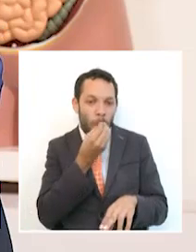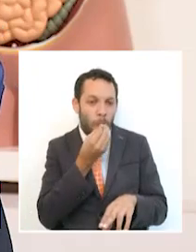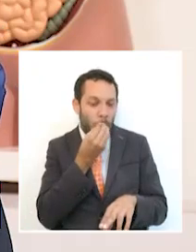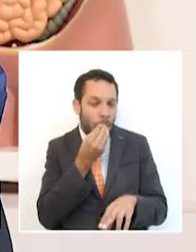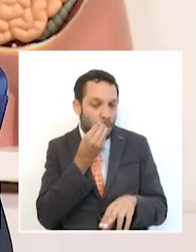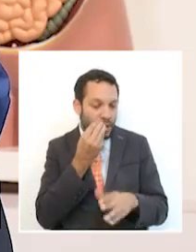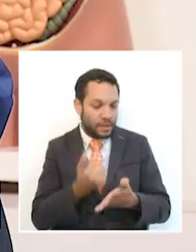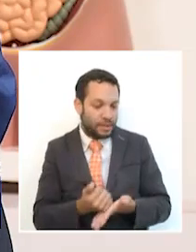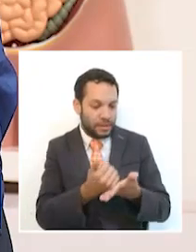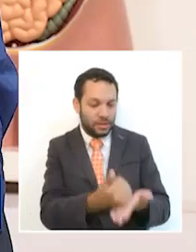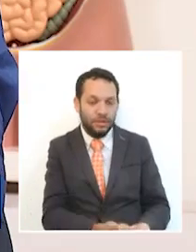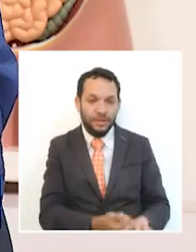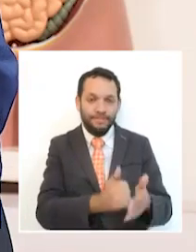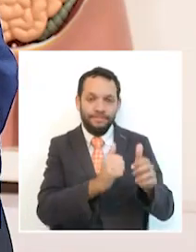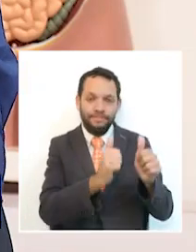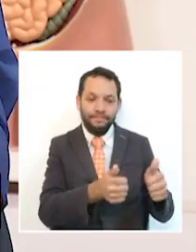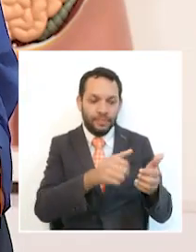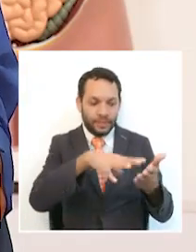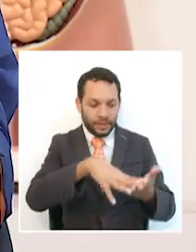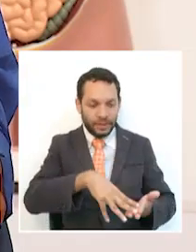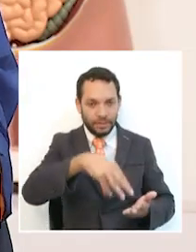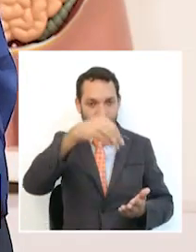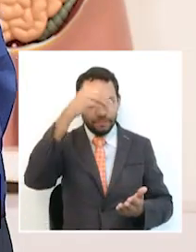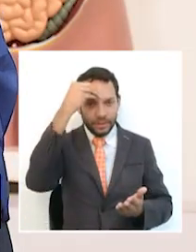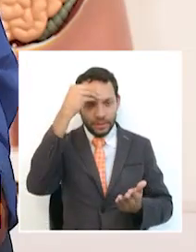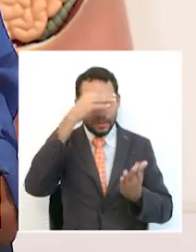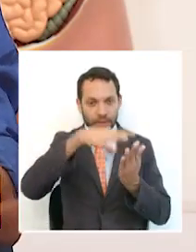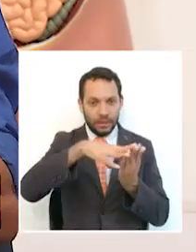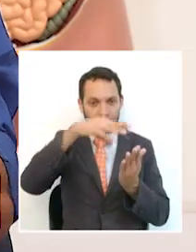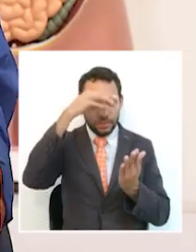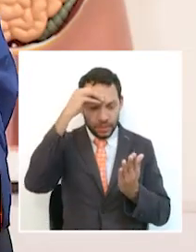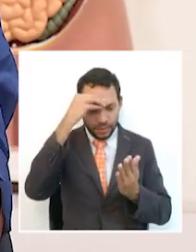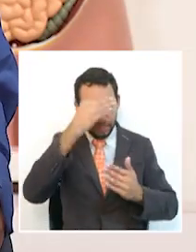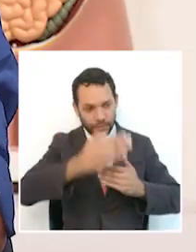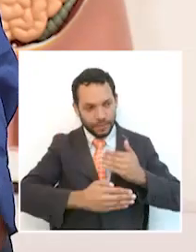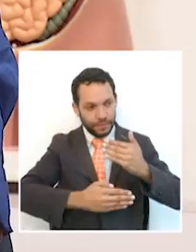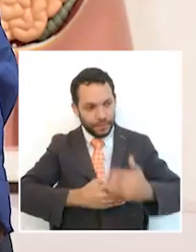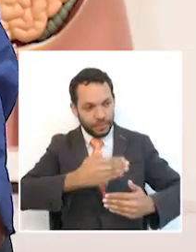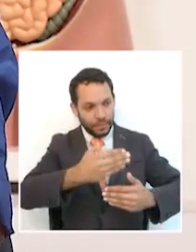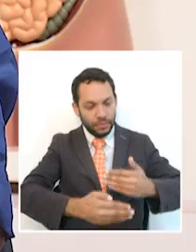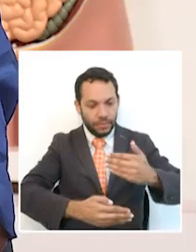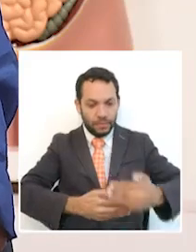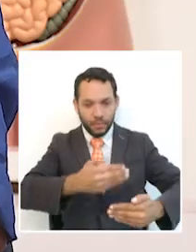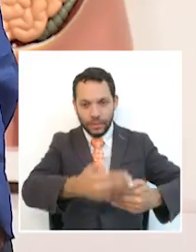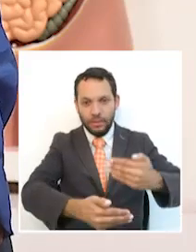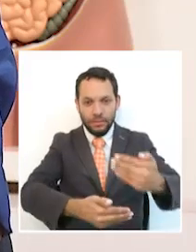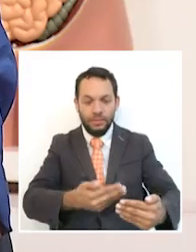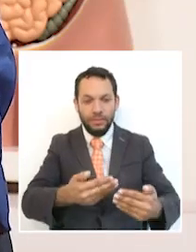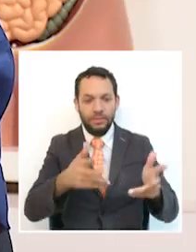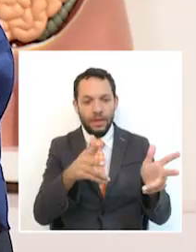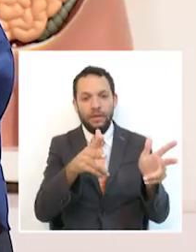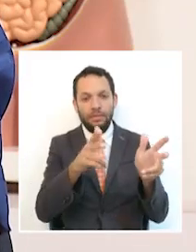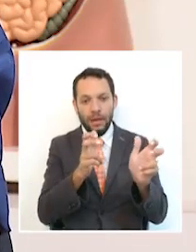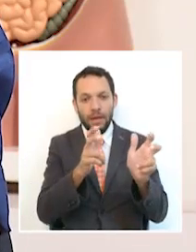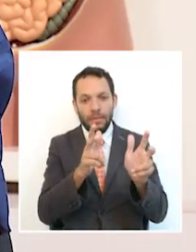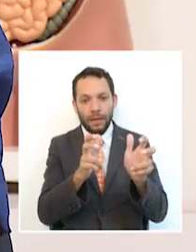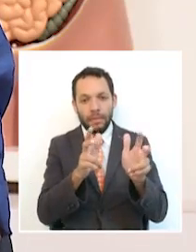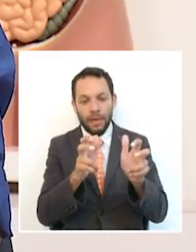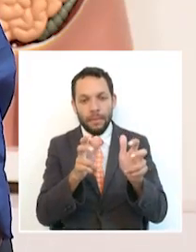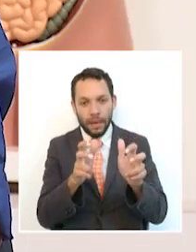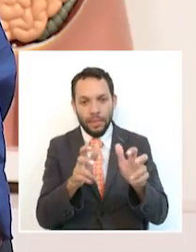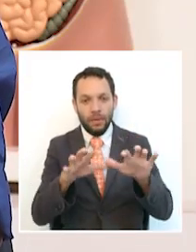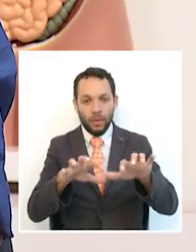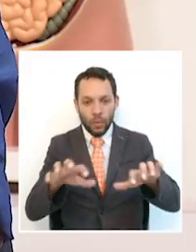que aprenden alimentación cuando aprendemos a alimentarnos muy bien pues lógicamente la